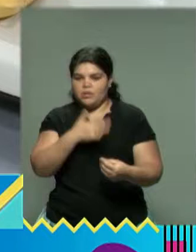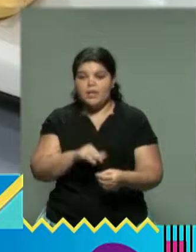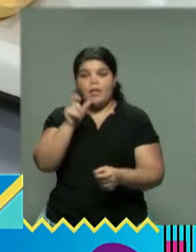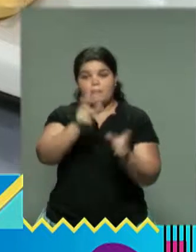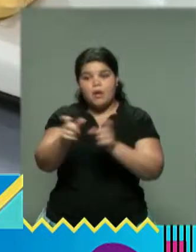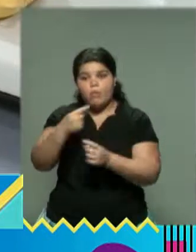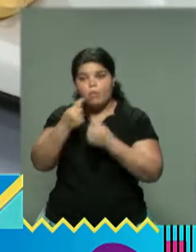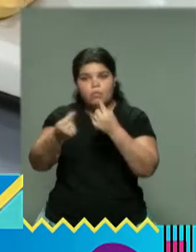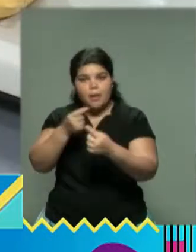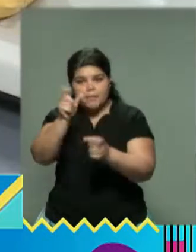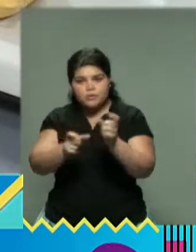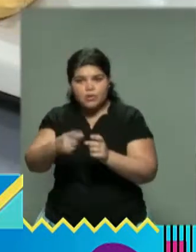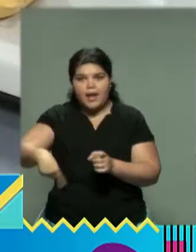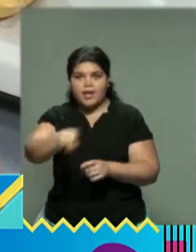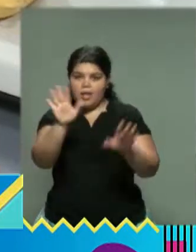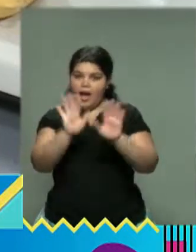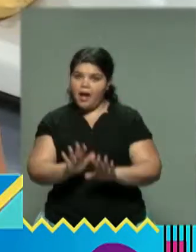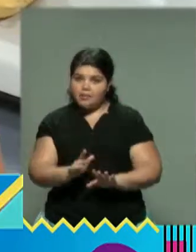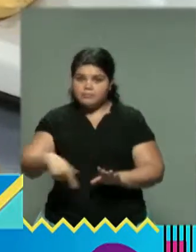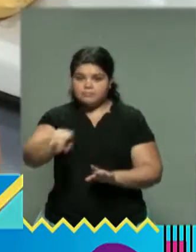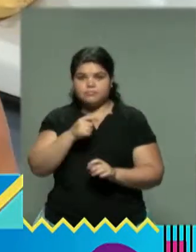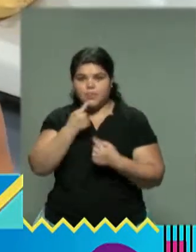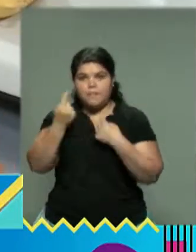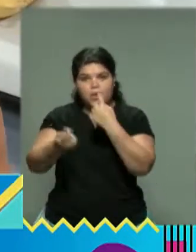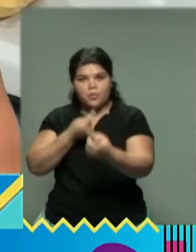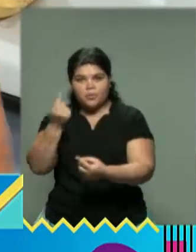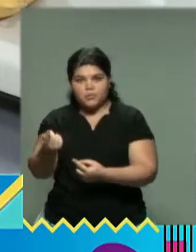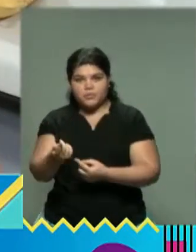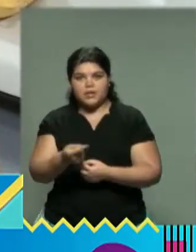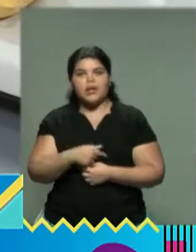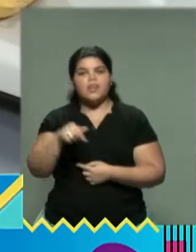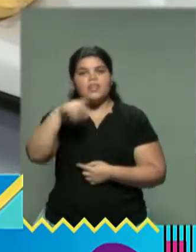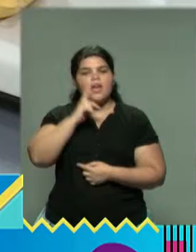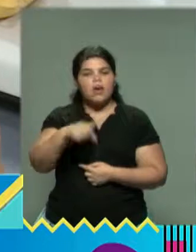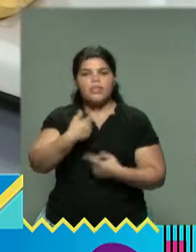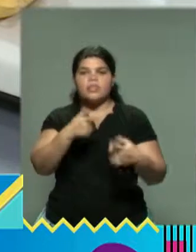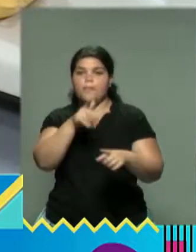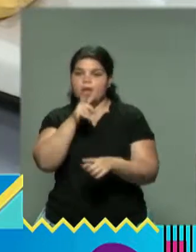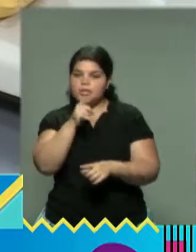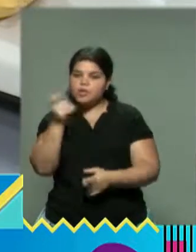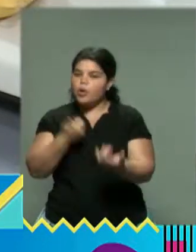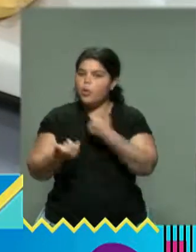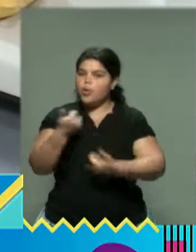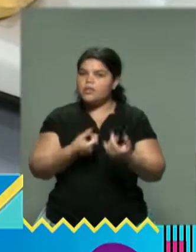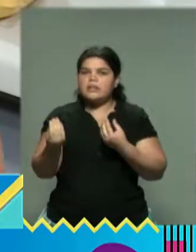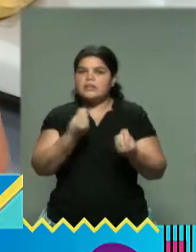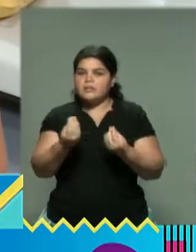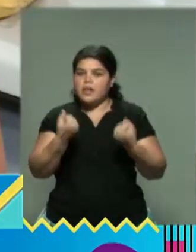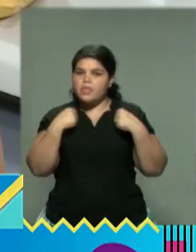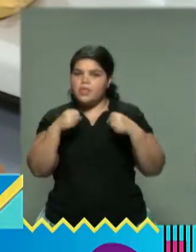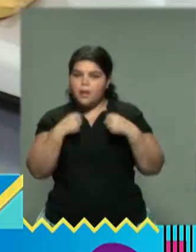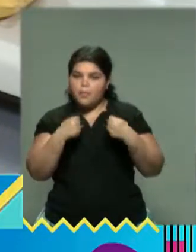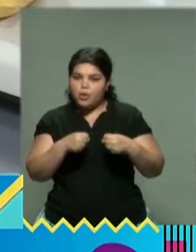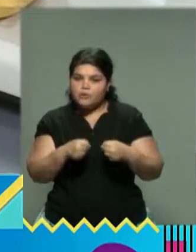muchos deportes extremos y hoy Distintos Parecidos va a estar hablando acerca de eso, que nos transmitan un poquito qué es eso del deporte extremo. Y a